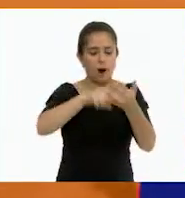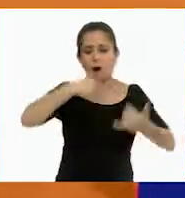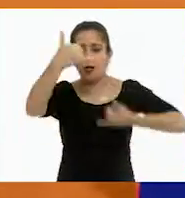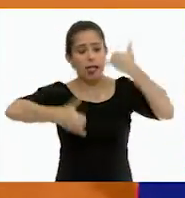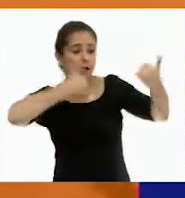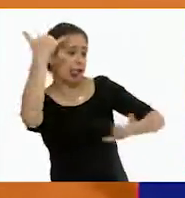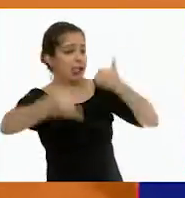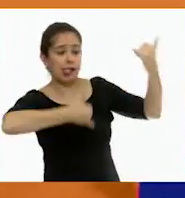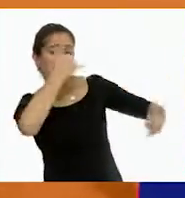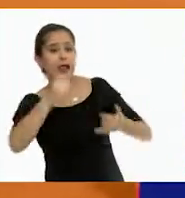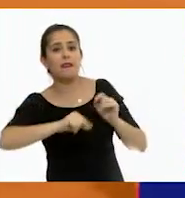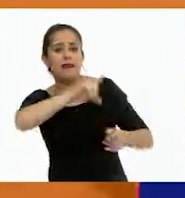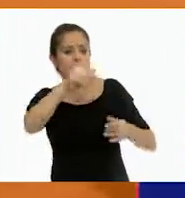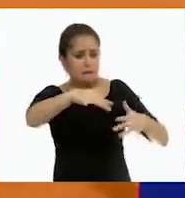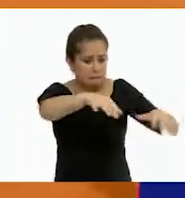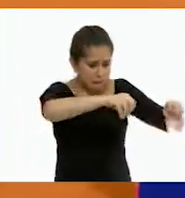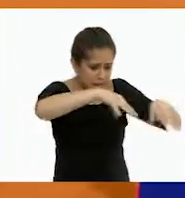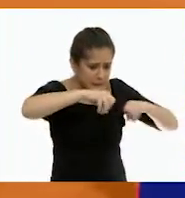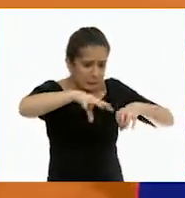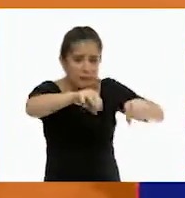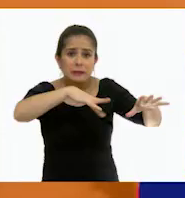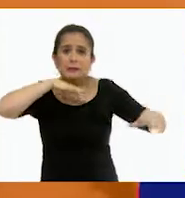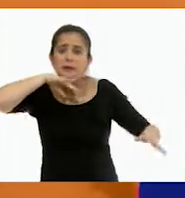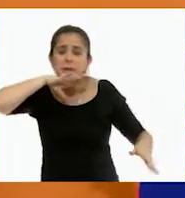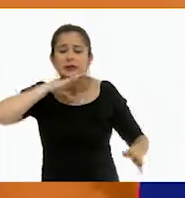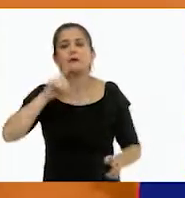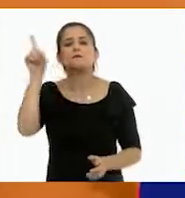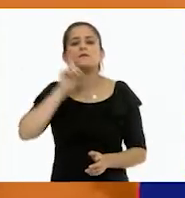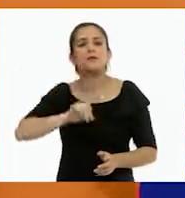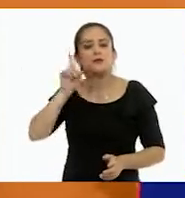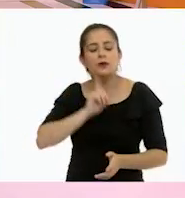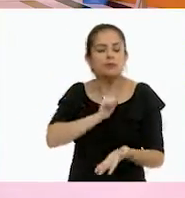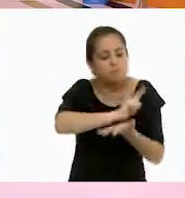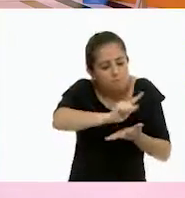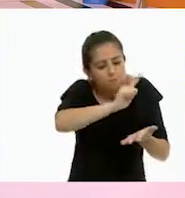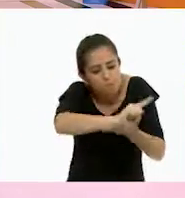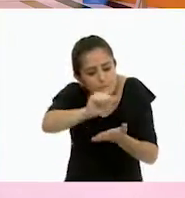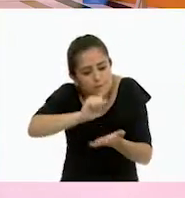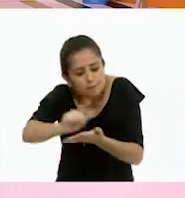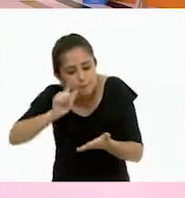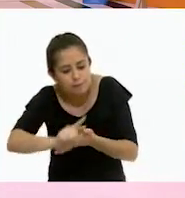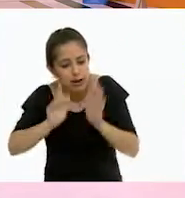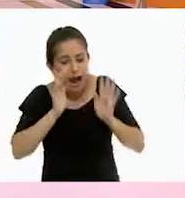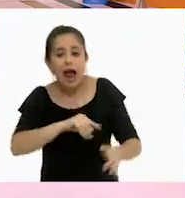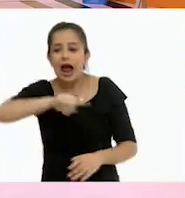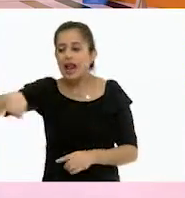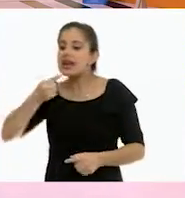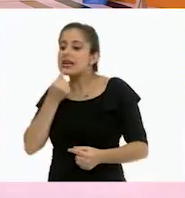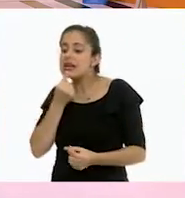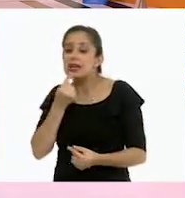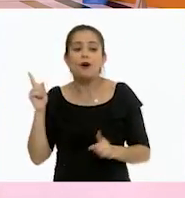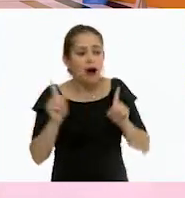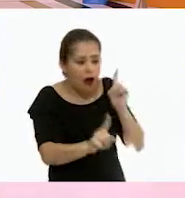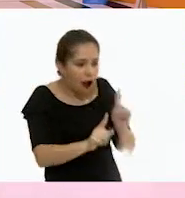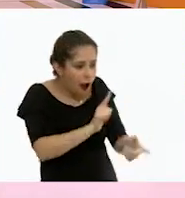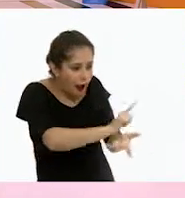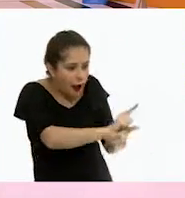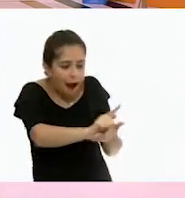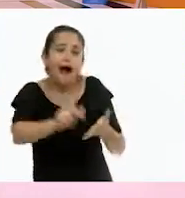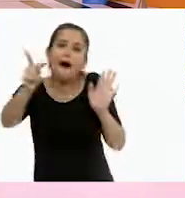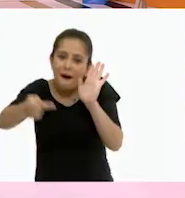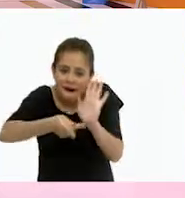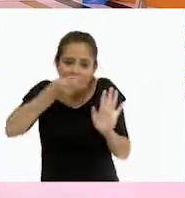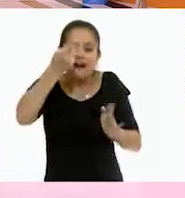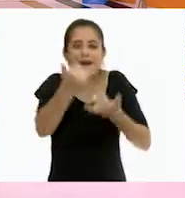tan limpio, ¿eh? Y ella se encarga de limpiarlo para que cuando regresemos a él esté en impecables condiciones para poder